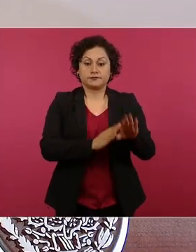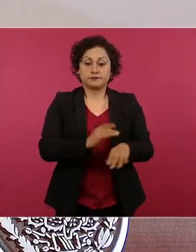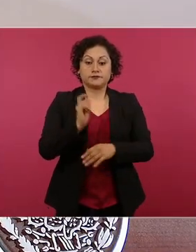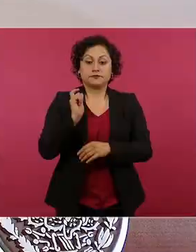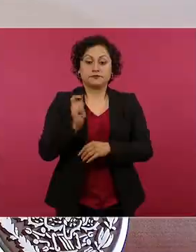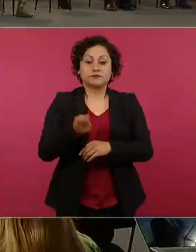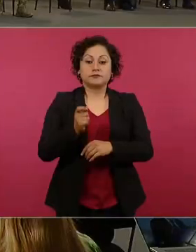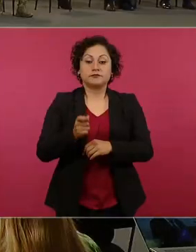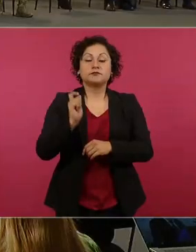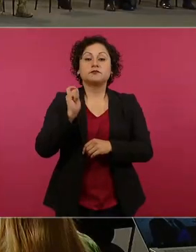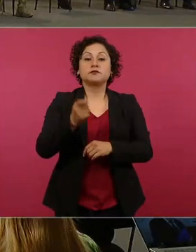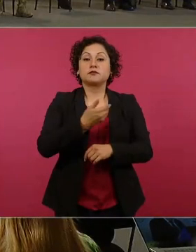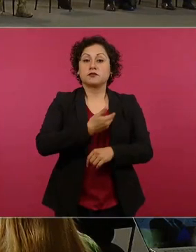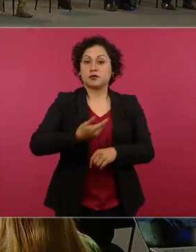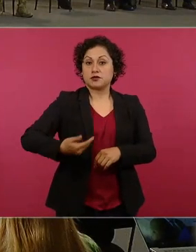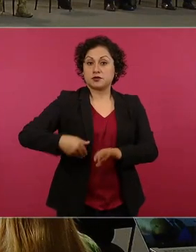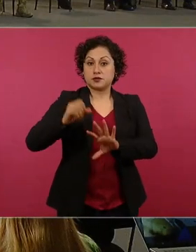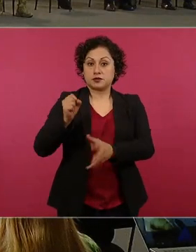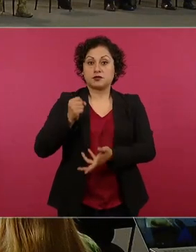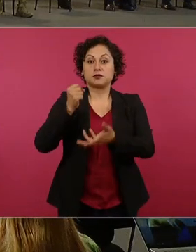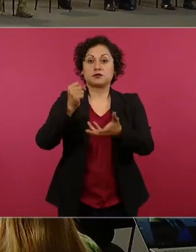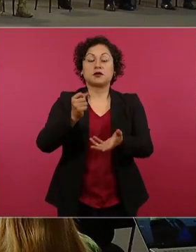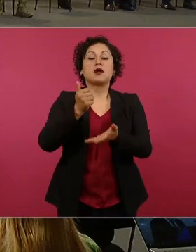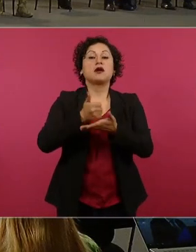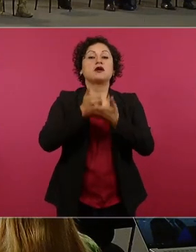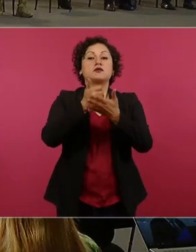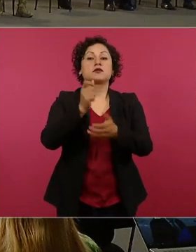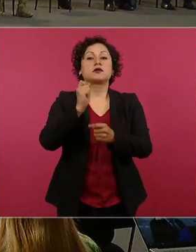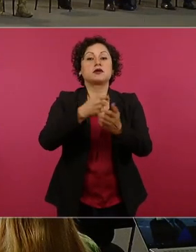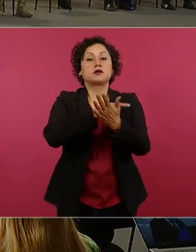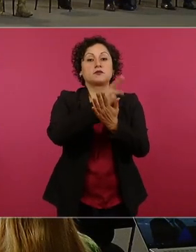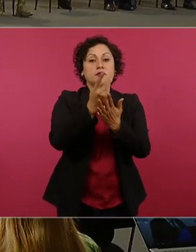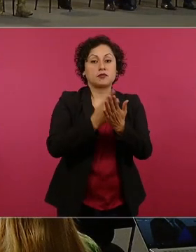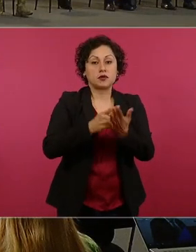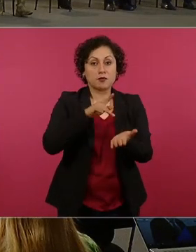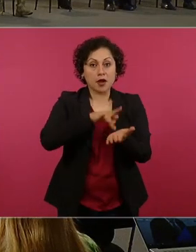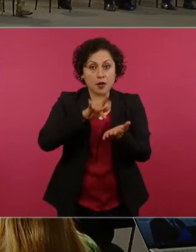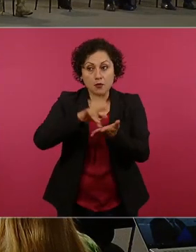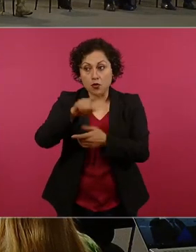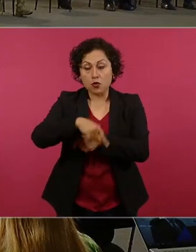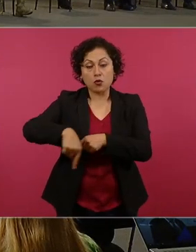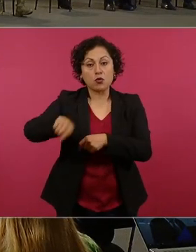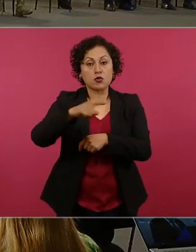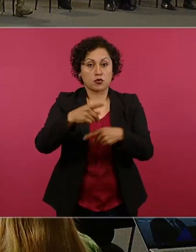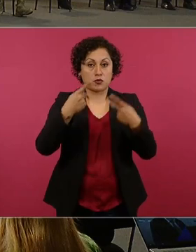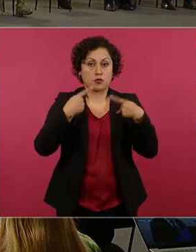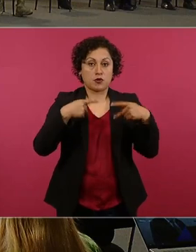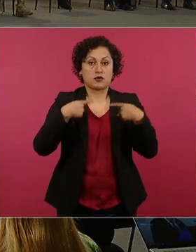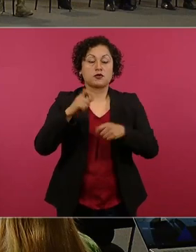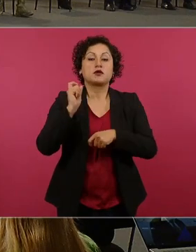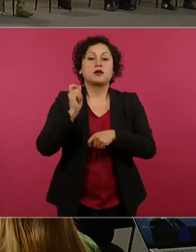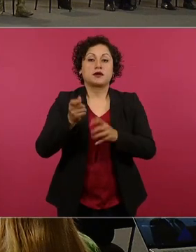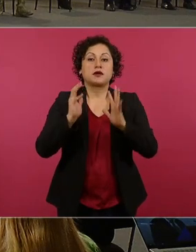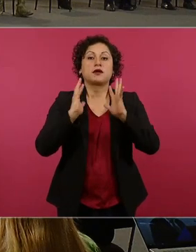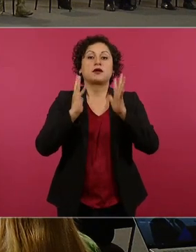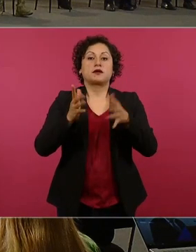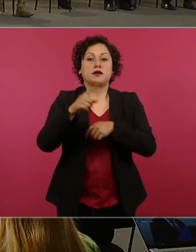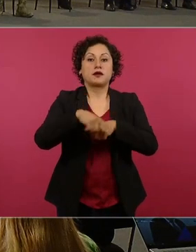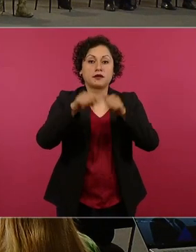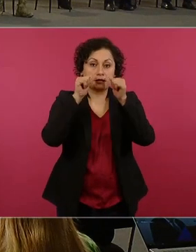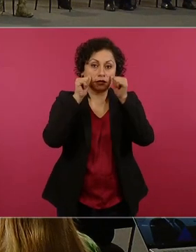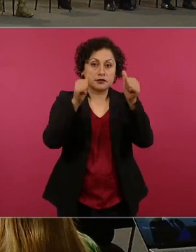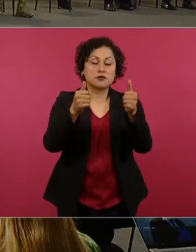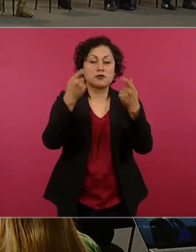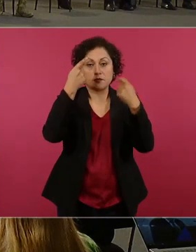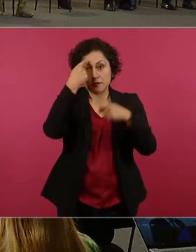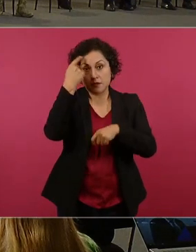Por dotación presidencial, se opera el programa Apoyo al Pasajero de manera permanente, por medio del cual se emplea en su mayoría personas con